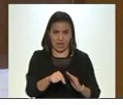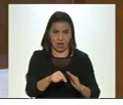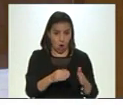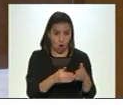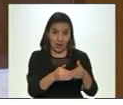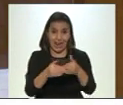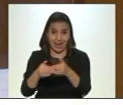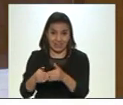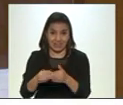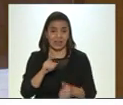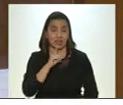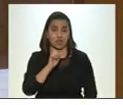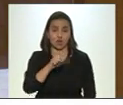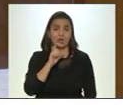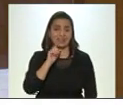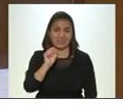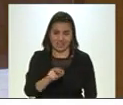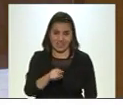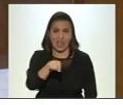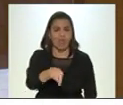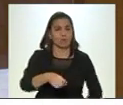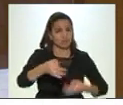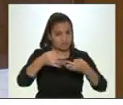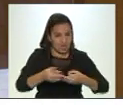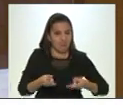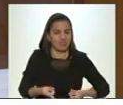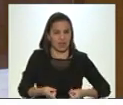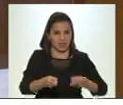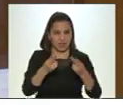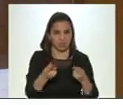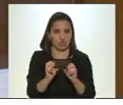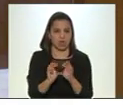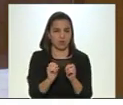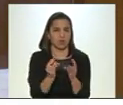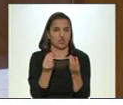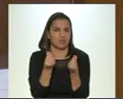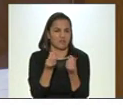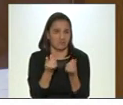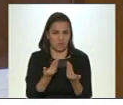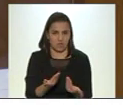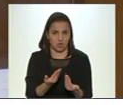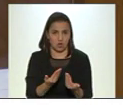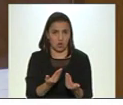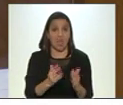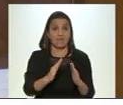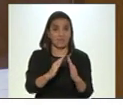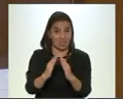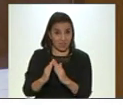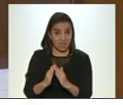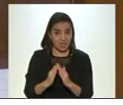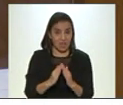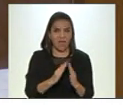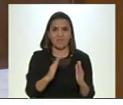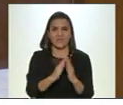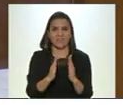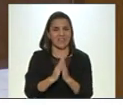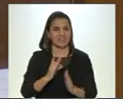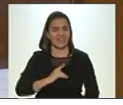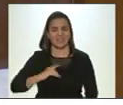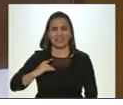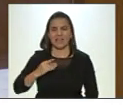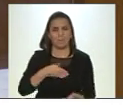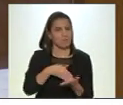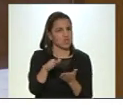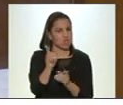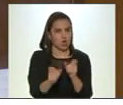educación plena y de calidad. Plena y de calidad. Viviendas. Viviendas dignas, son millones